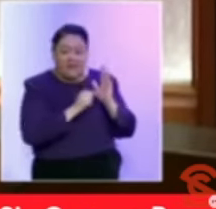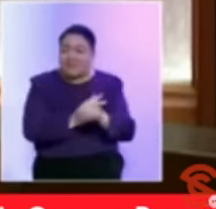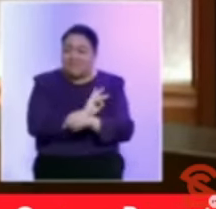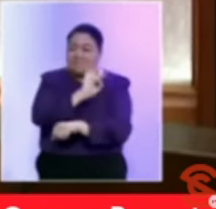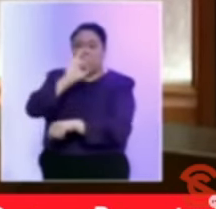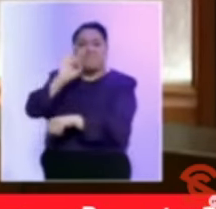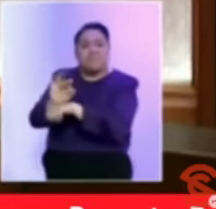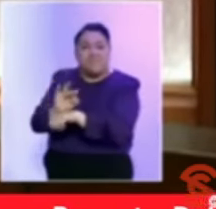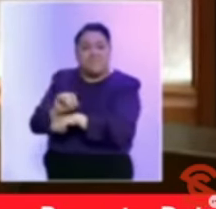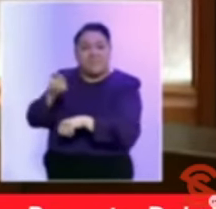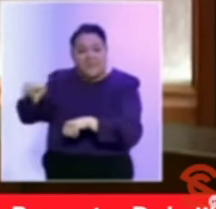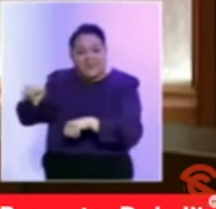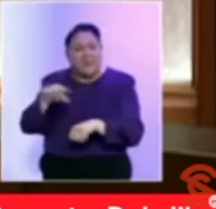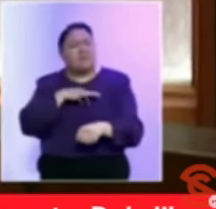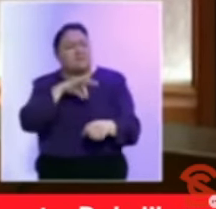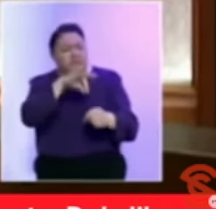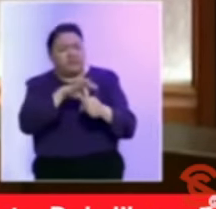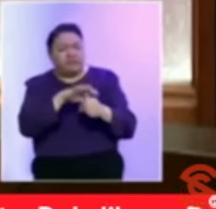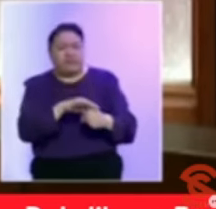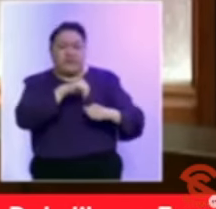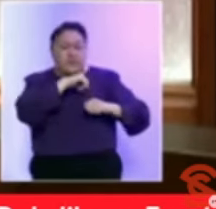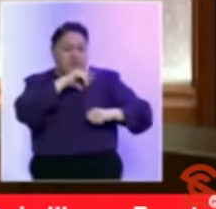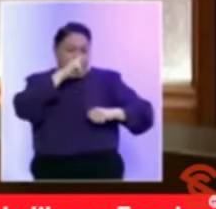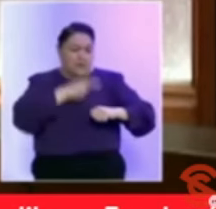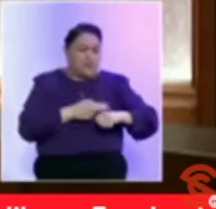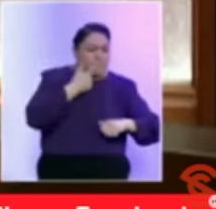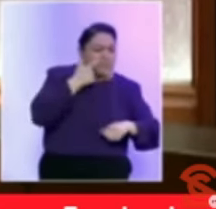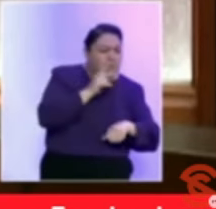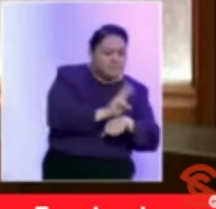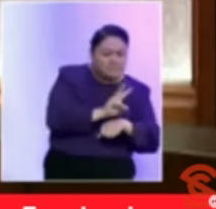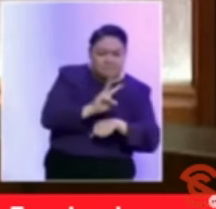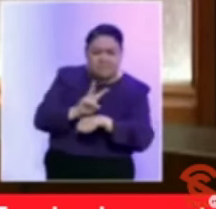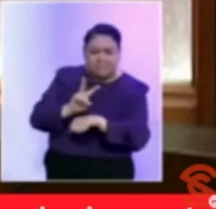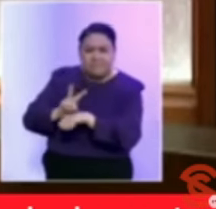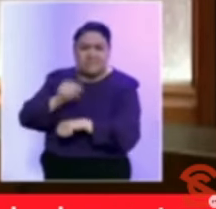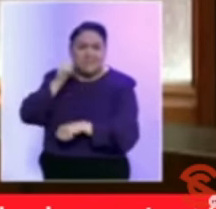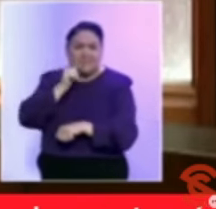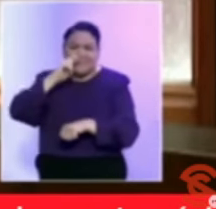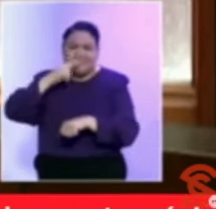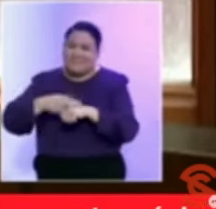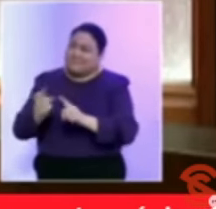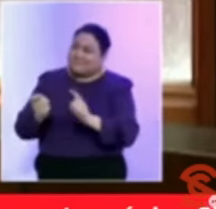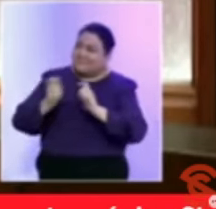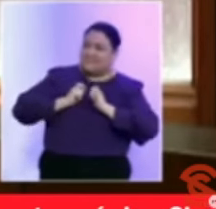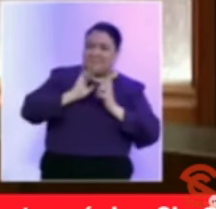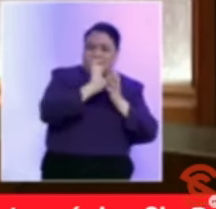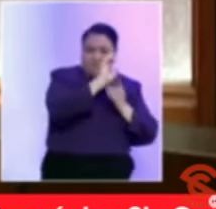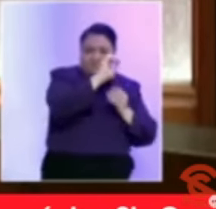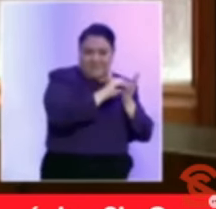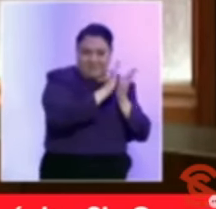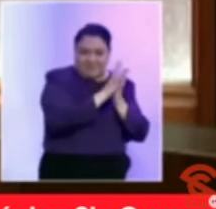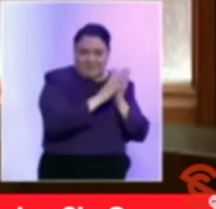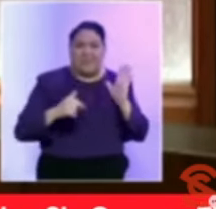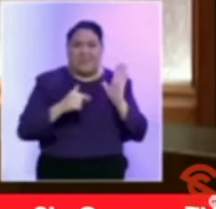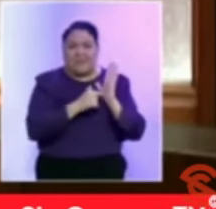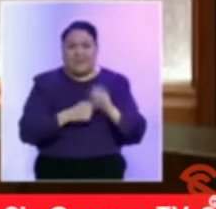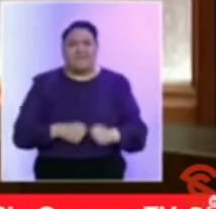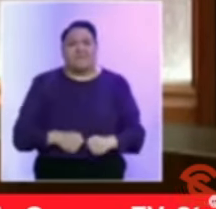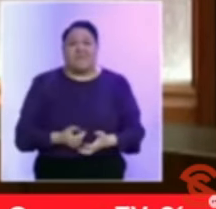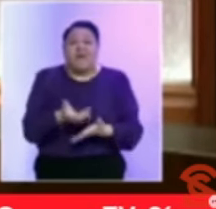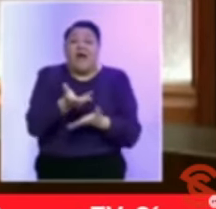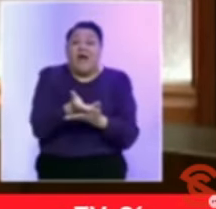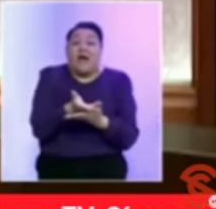por parte de las autoridades en el marco constitucional y legal vigente hoy